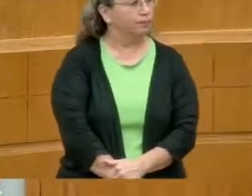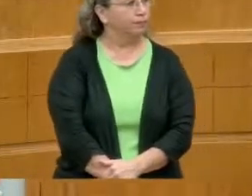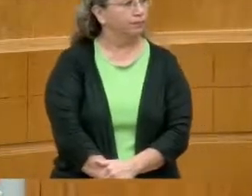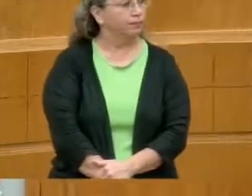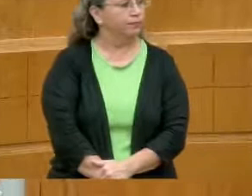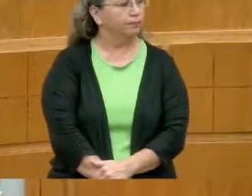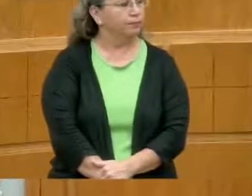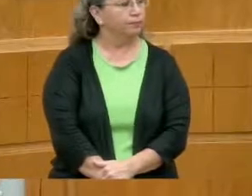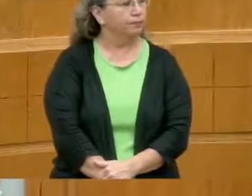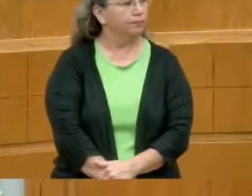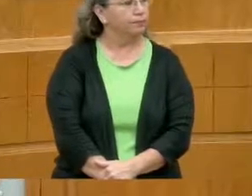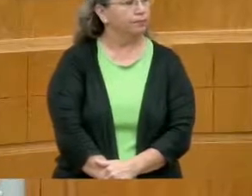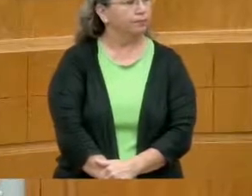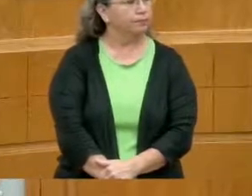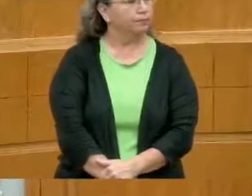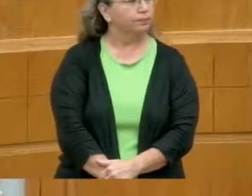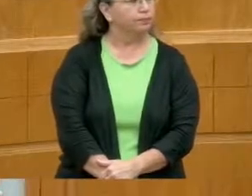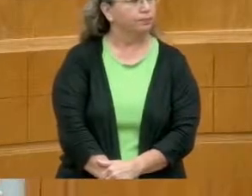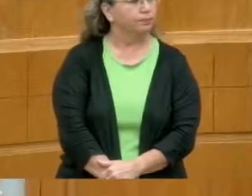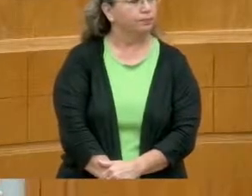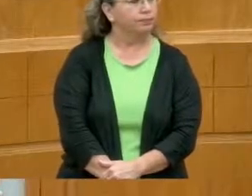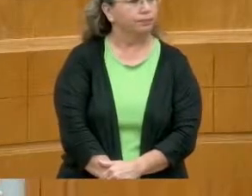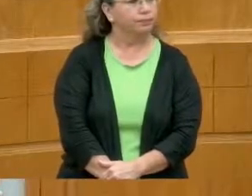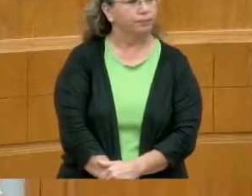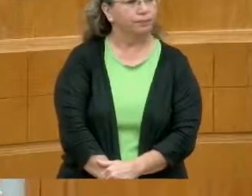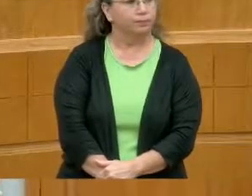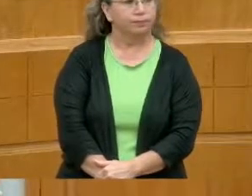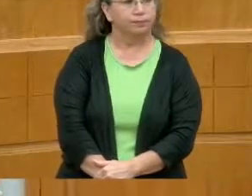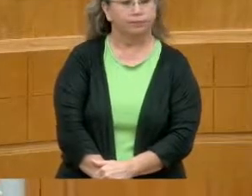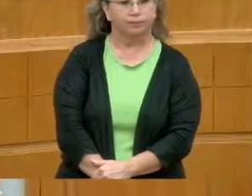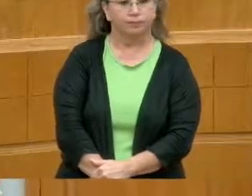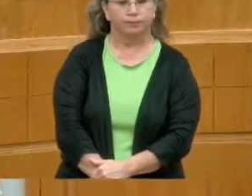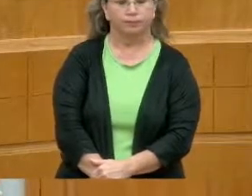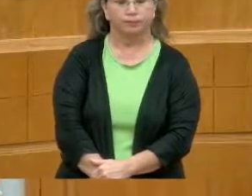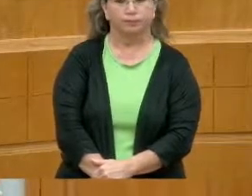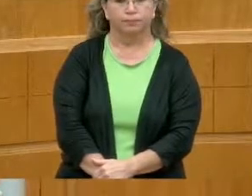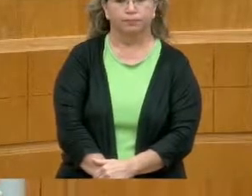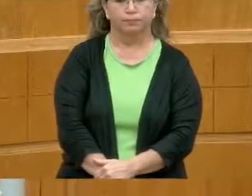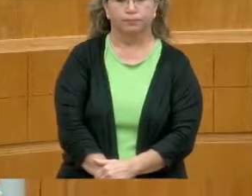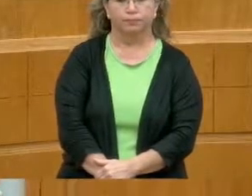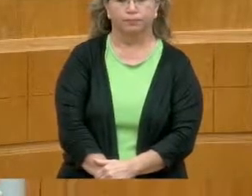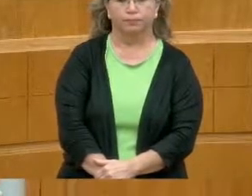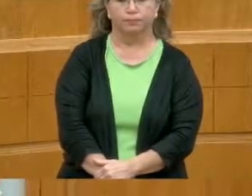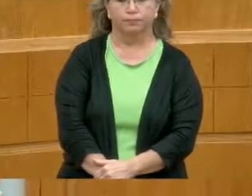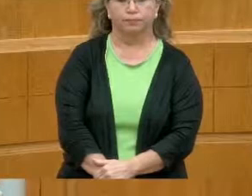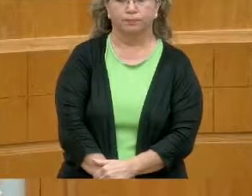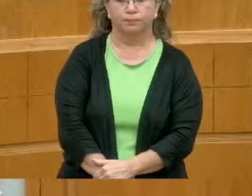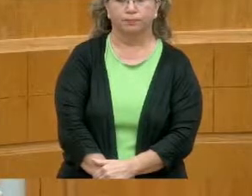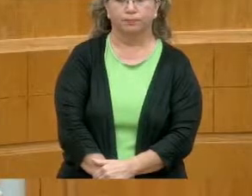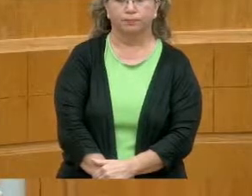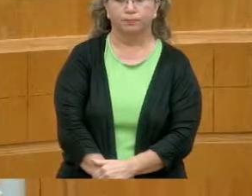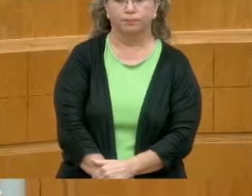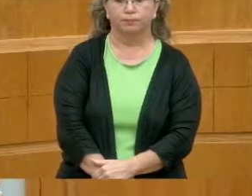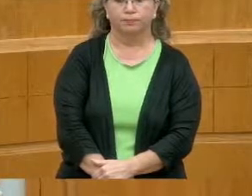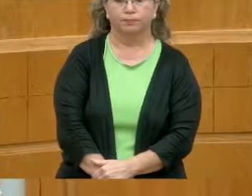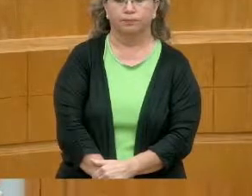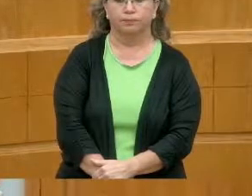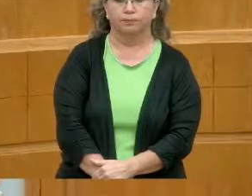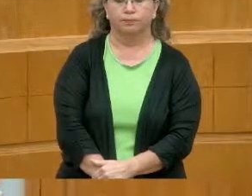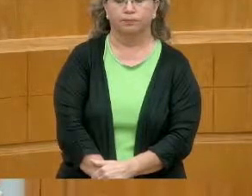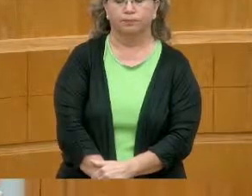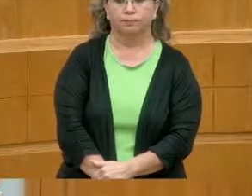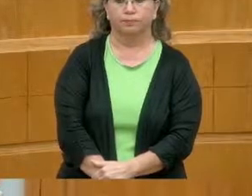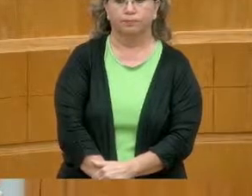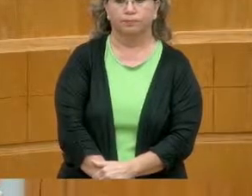que cada instalación tuviera un plan para proteger la salud de cada residente y personal. Continuamos exhortando a quienes corren un mayor riesgo de quedarse